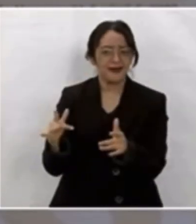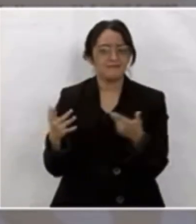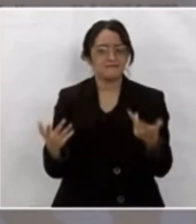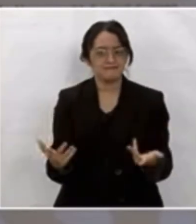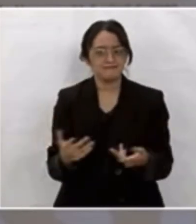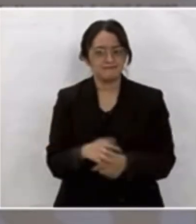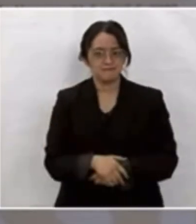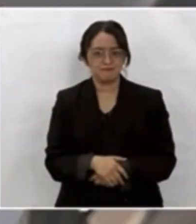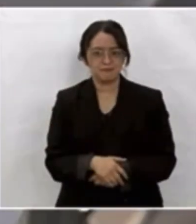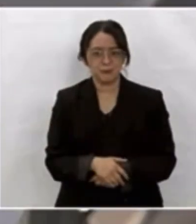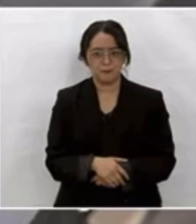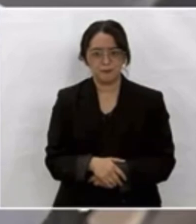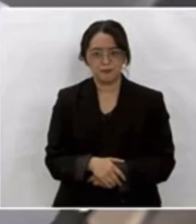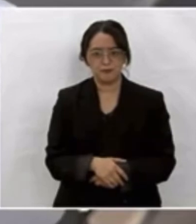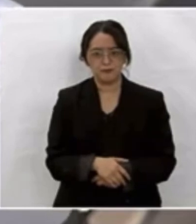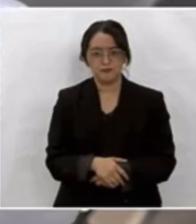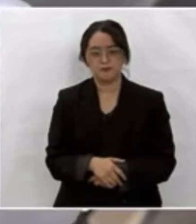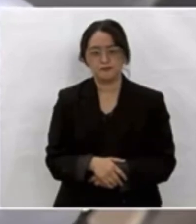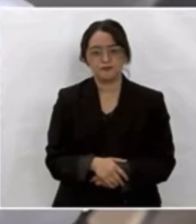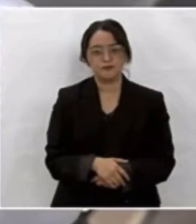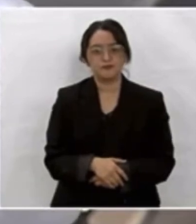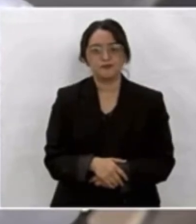Y tomaron